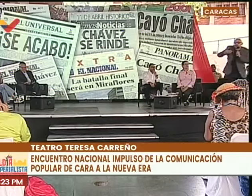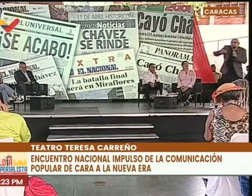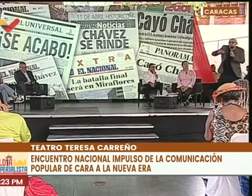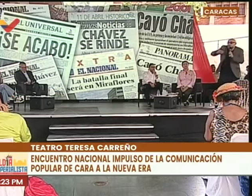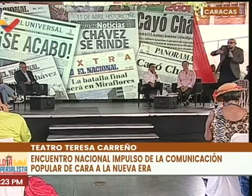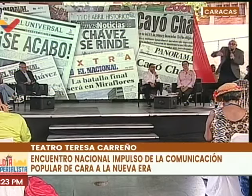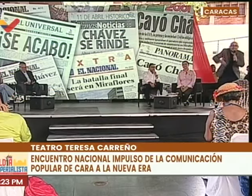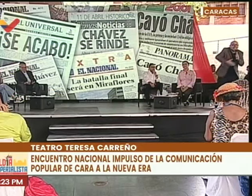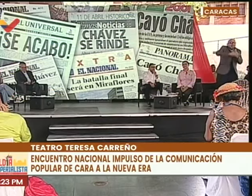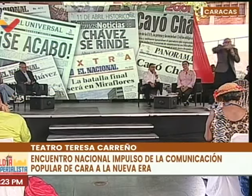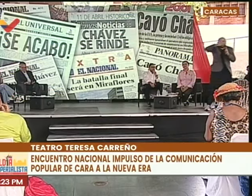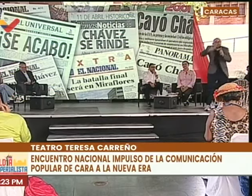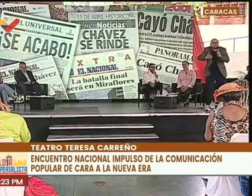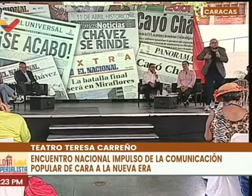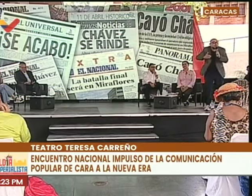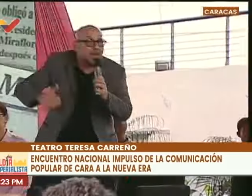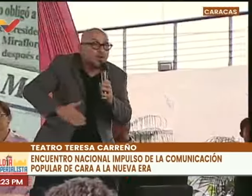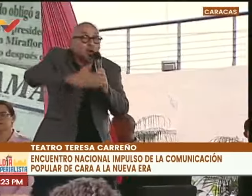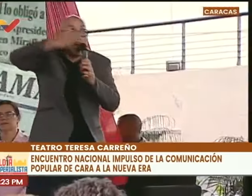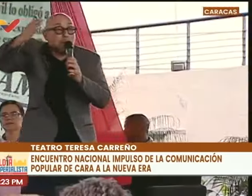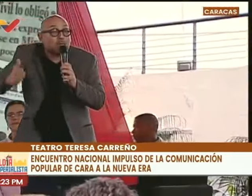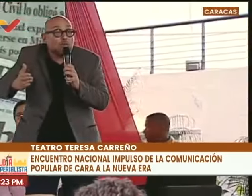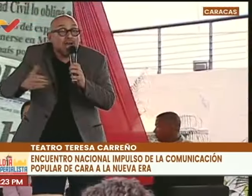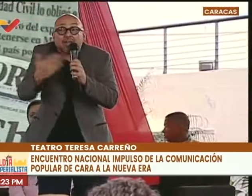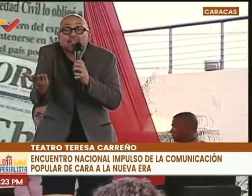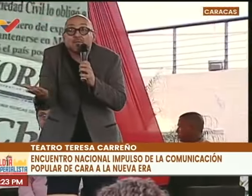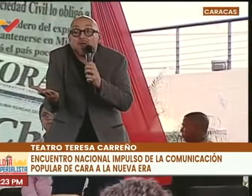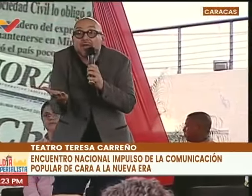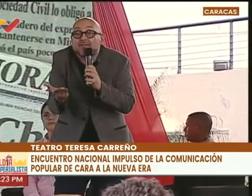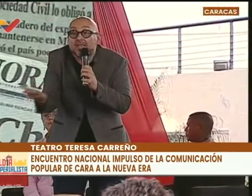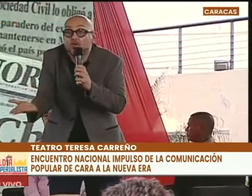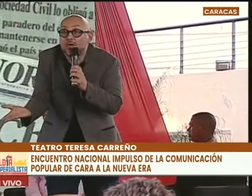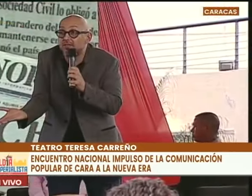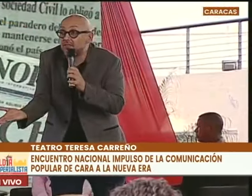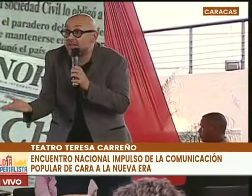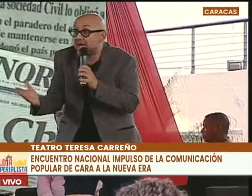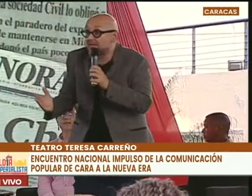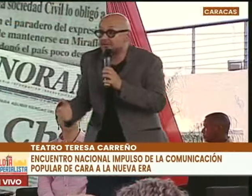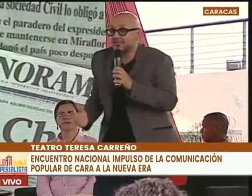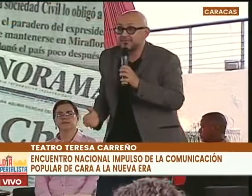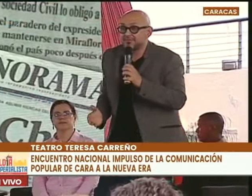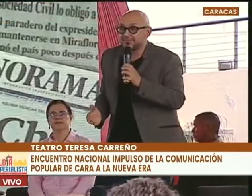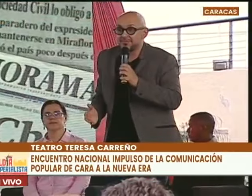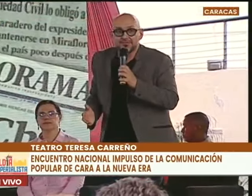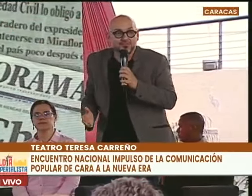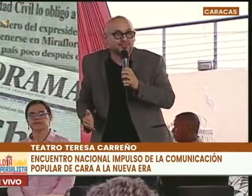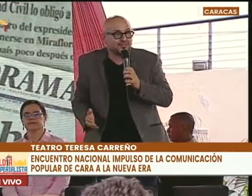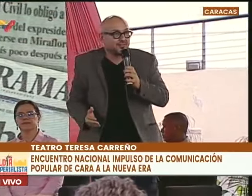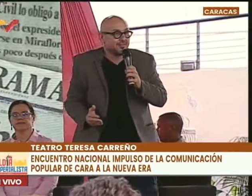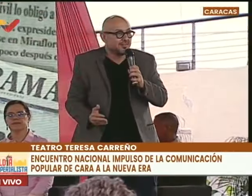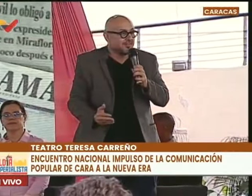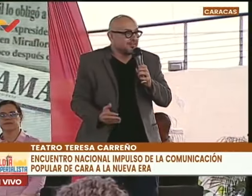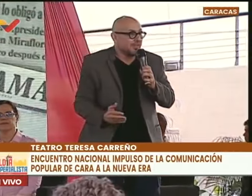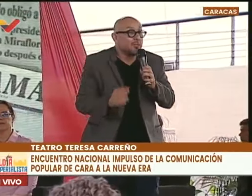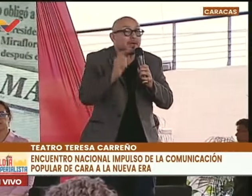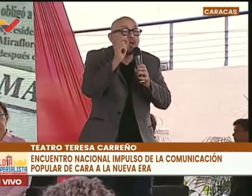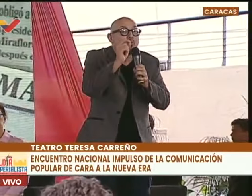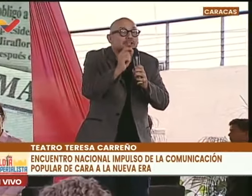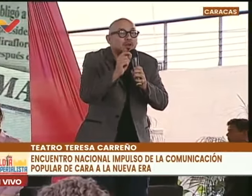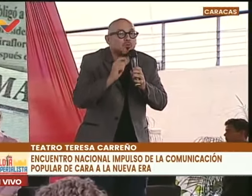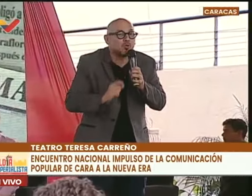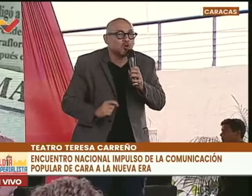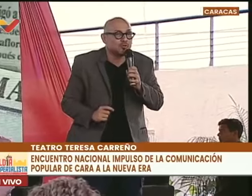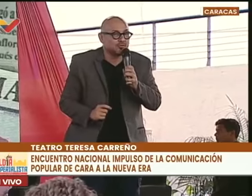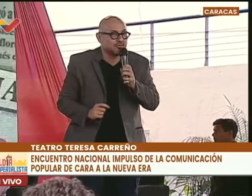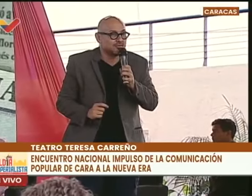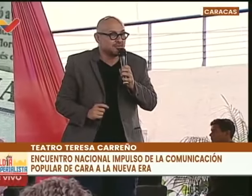una comunicación política alternativa, popular, que simplemente ellos no entendían. Con las palabras de Miguel Ángel Pérez